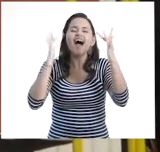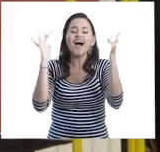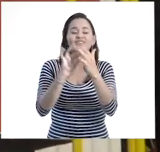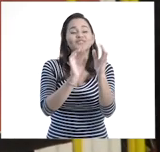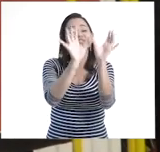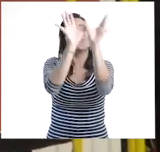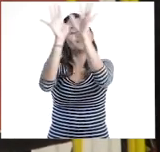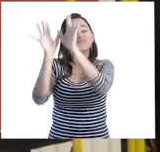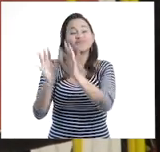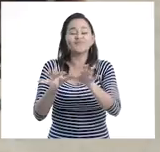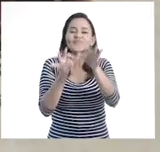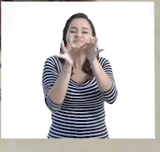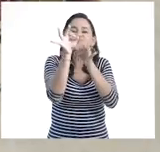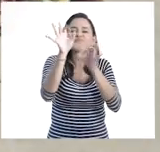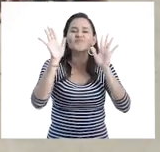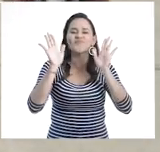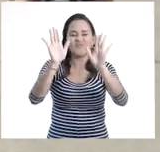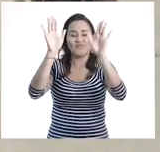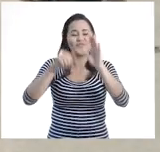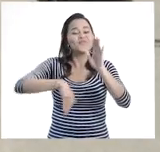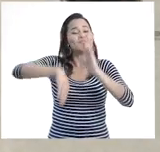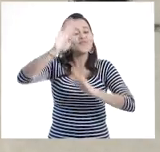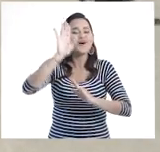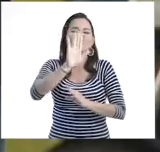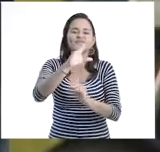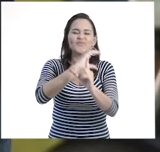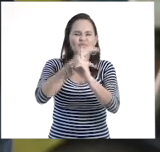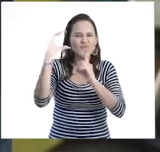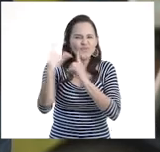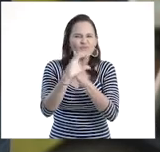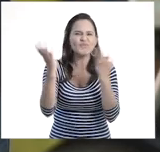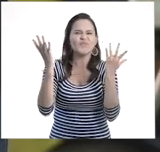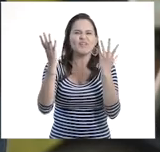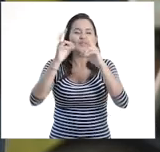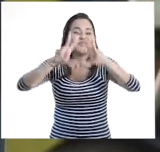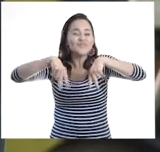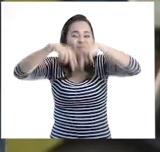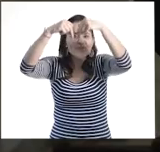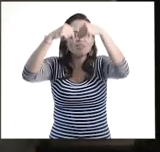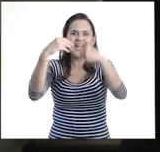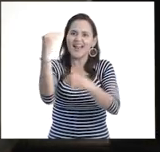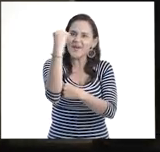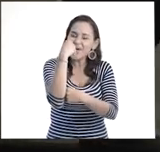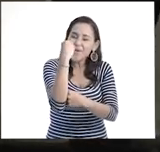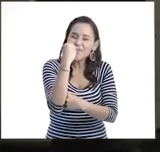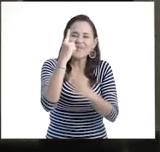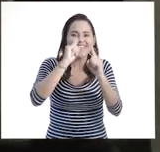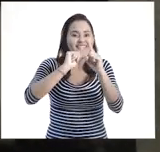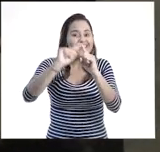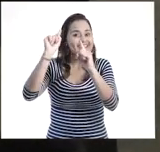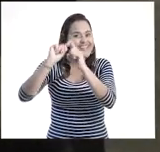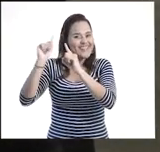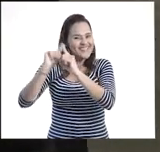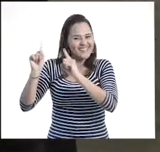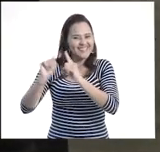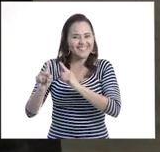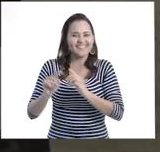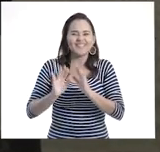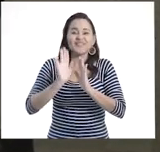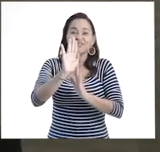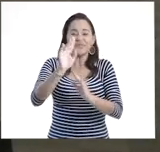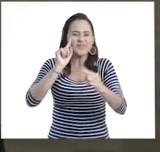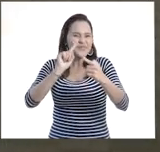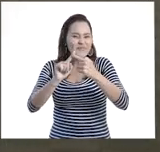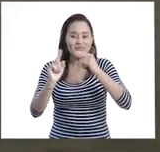pueblo de Macondo, el más novedoso turismo cultural, social y gastronómico integrado con la producción